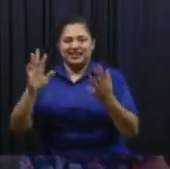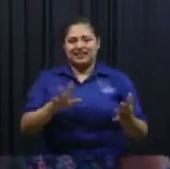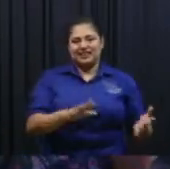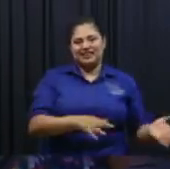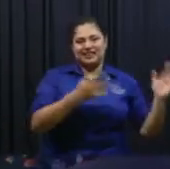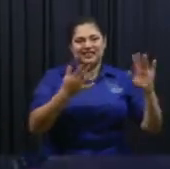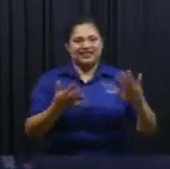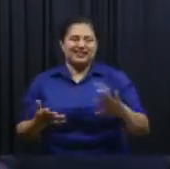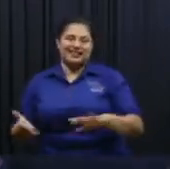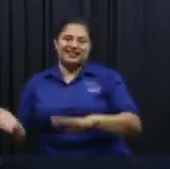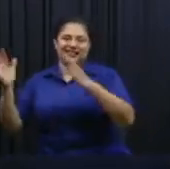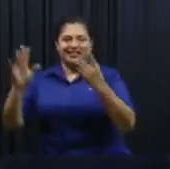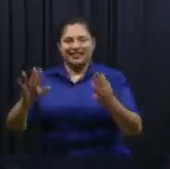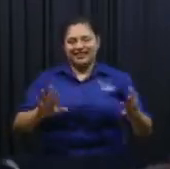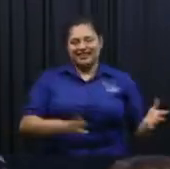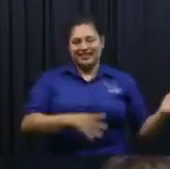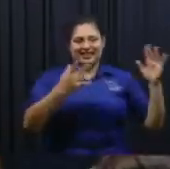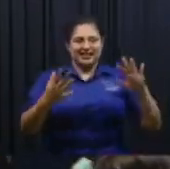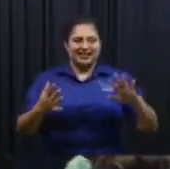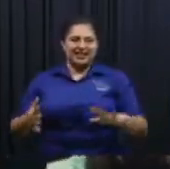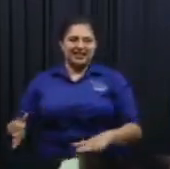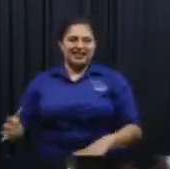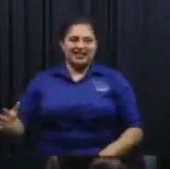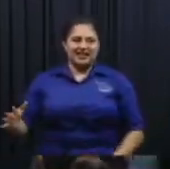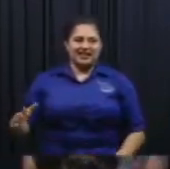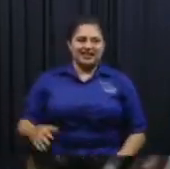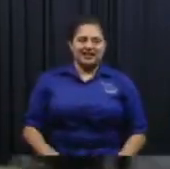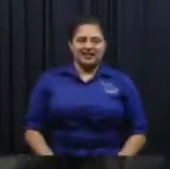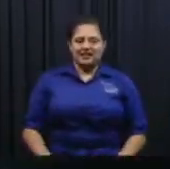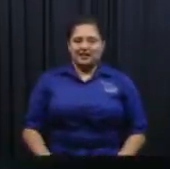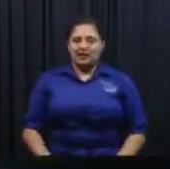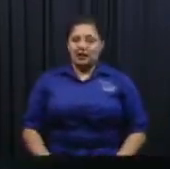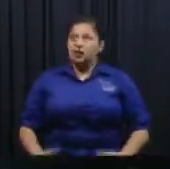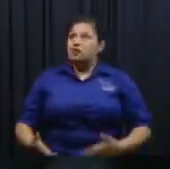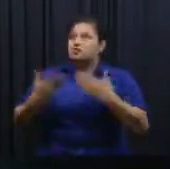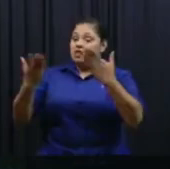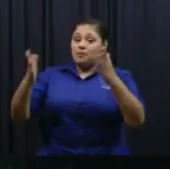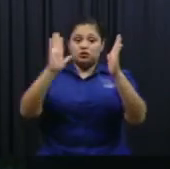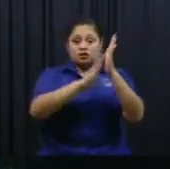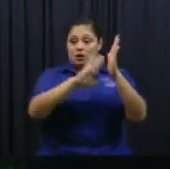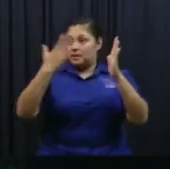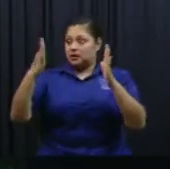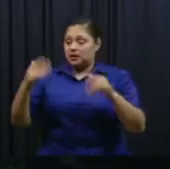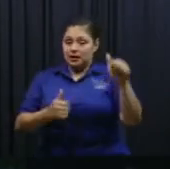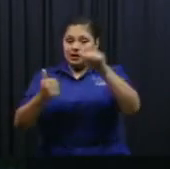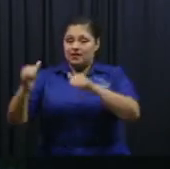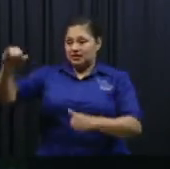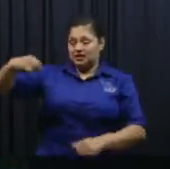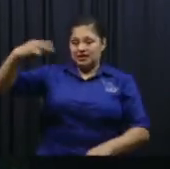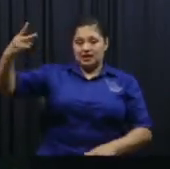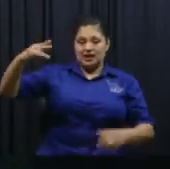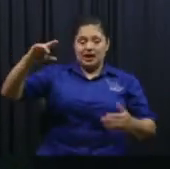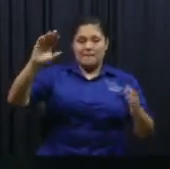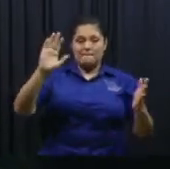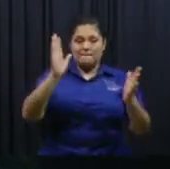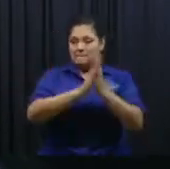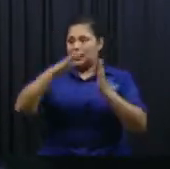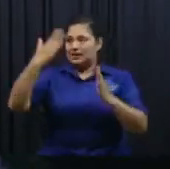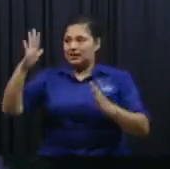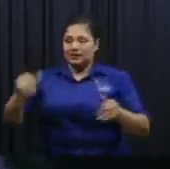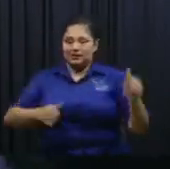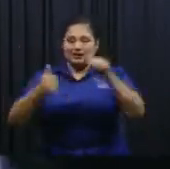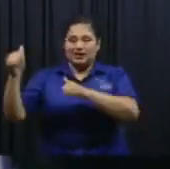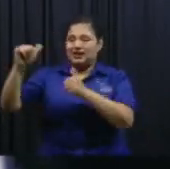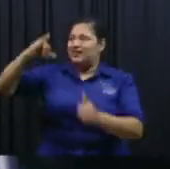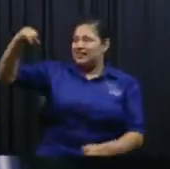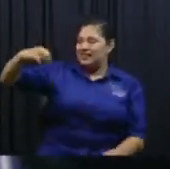me acompaña con sus Palmas iglesiamos con panderos alabanzas a Jehová demos con